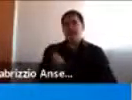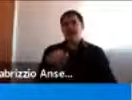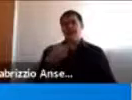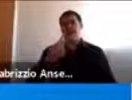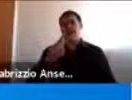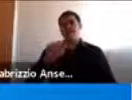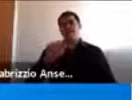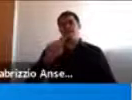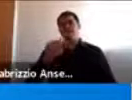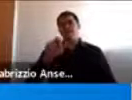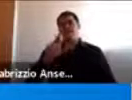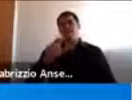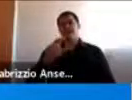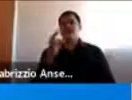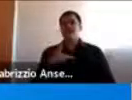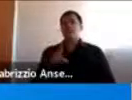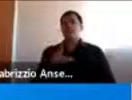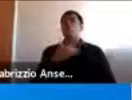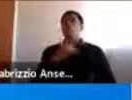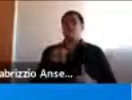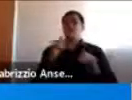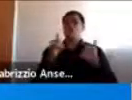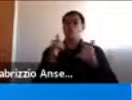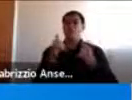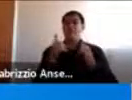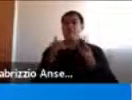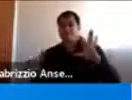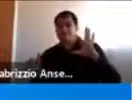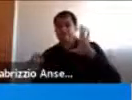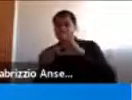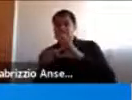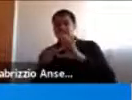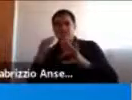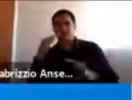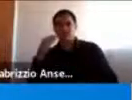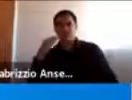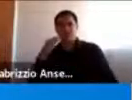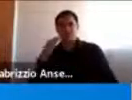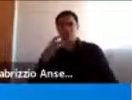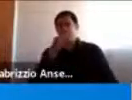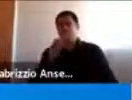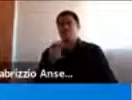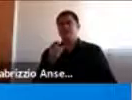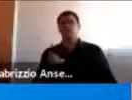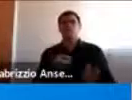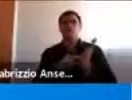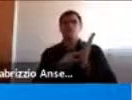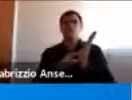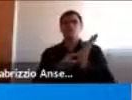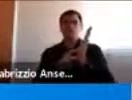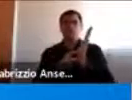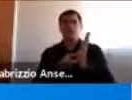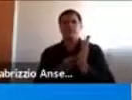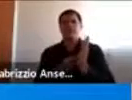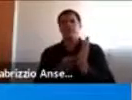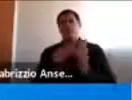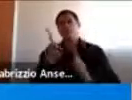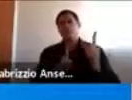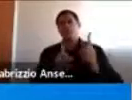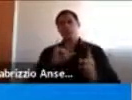adapta al aprendizaje del niño mostrando más avanzados ítems de